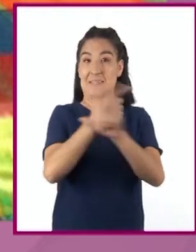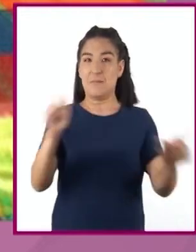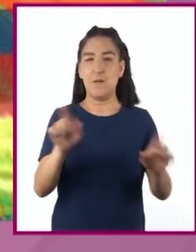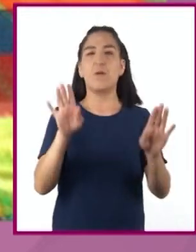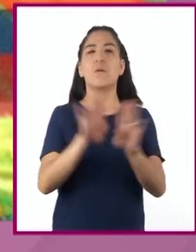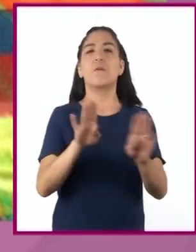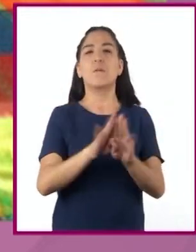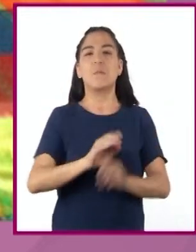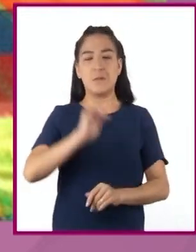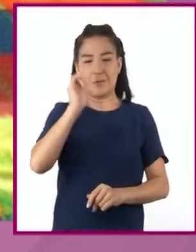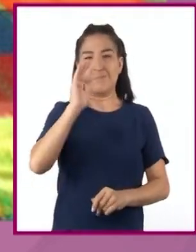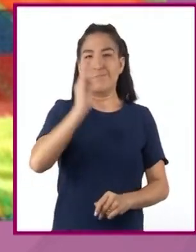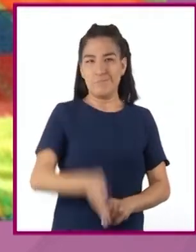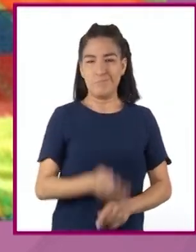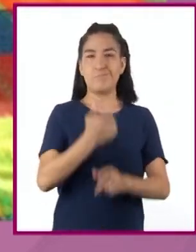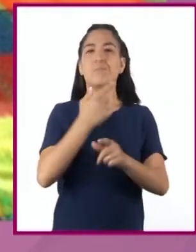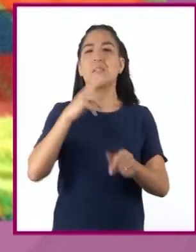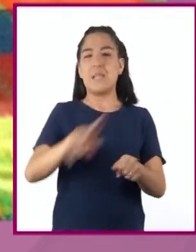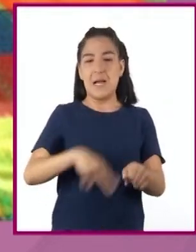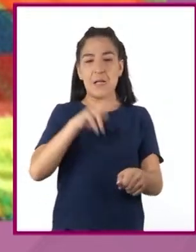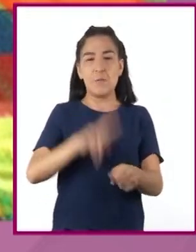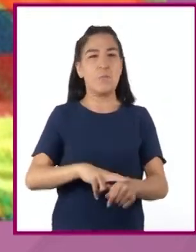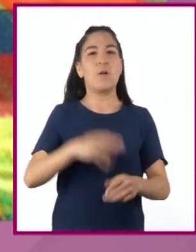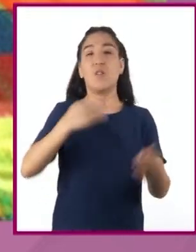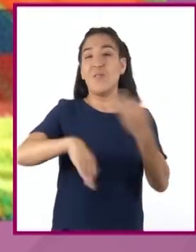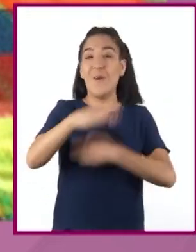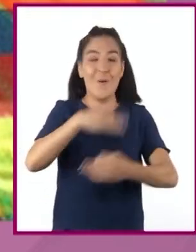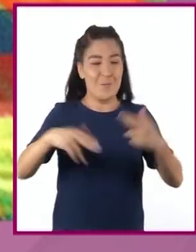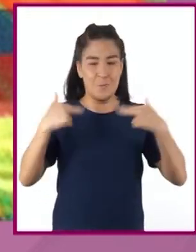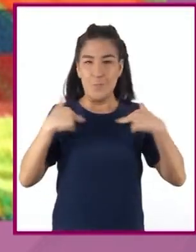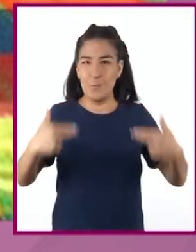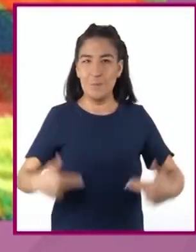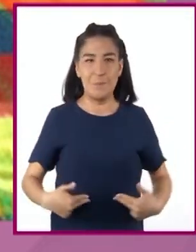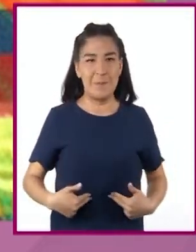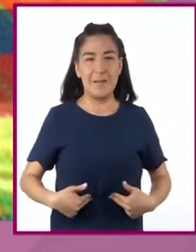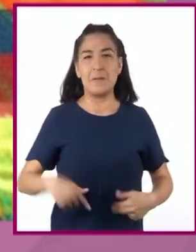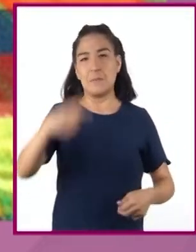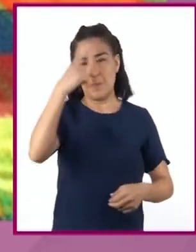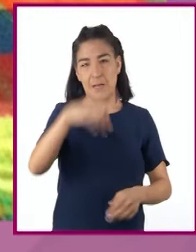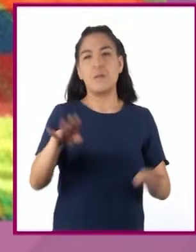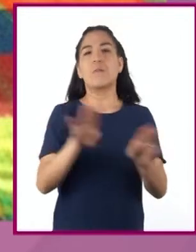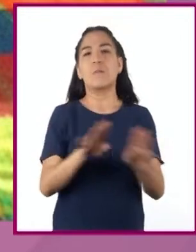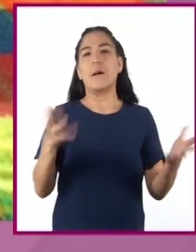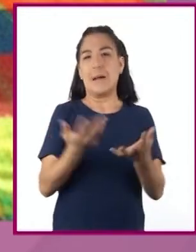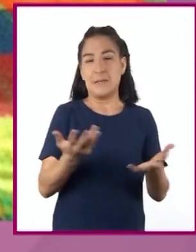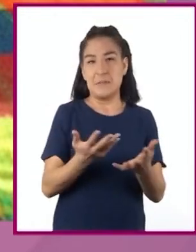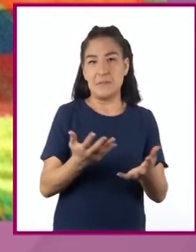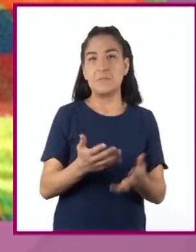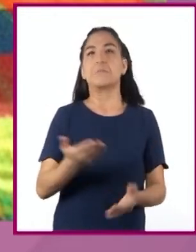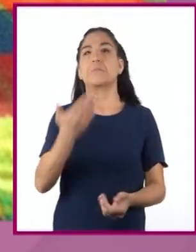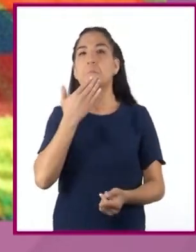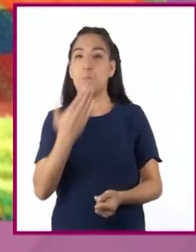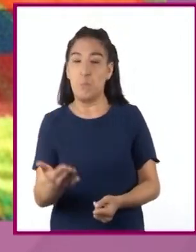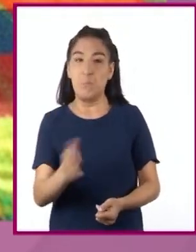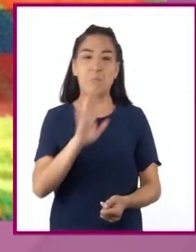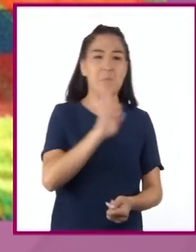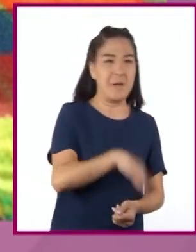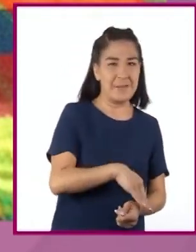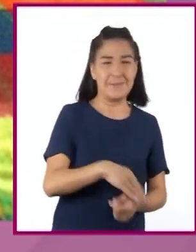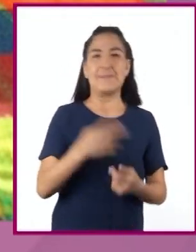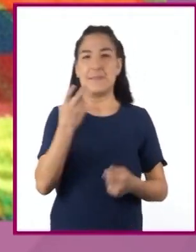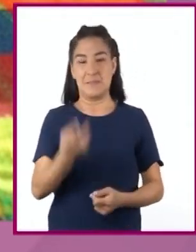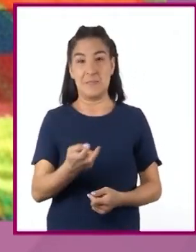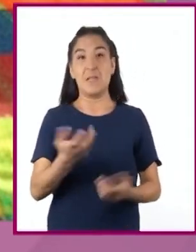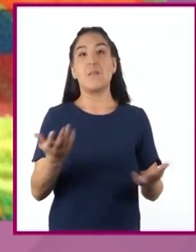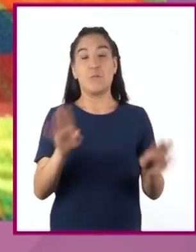la facultad natural que tenemos todos los seres humanos de obrar de una manera o de otra, por